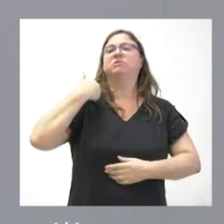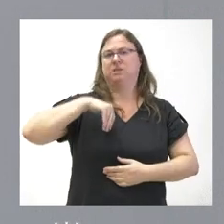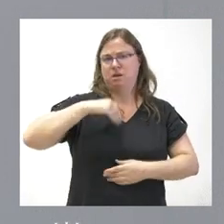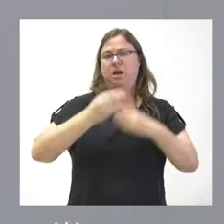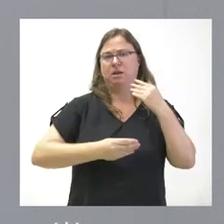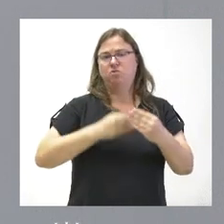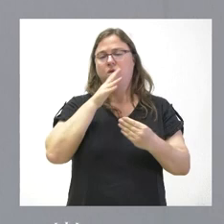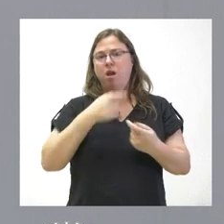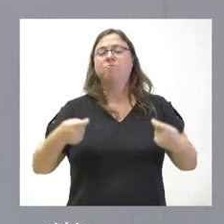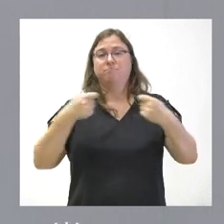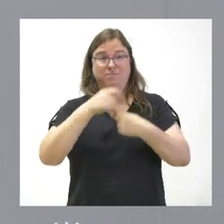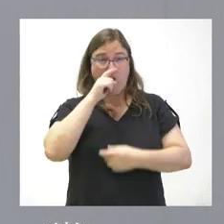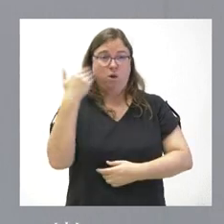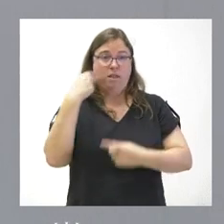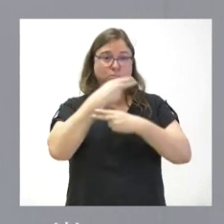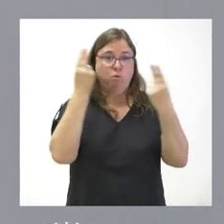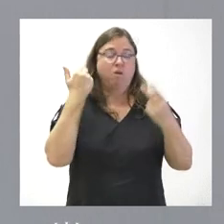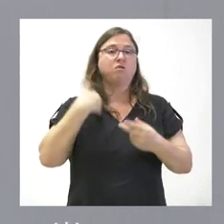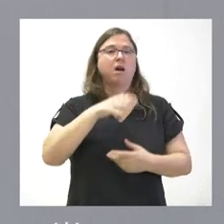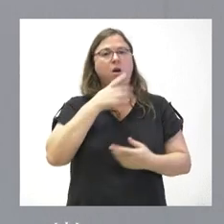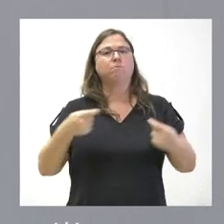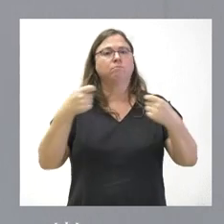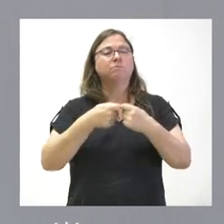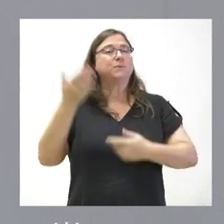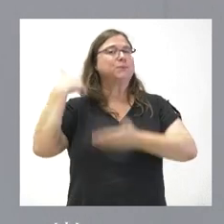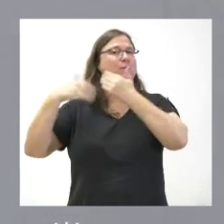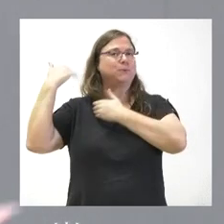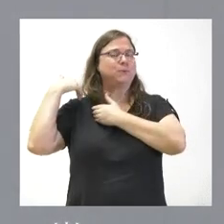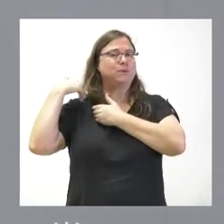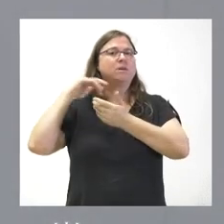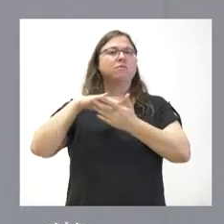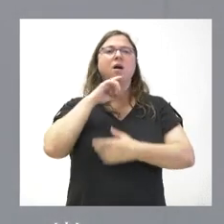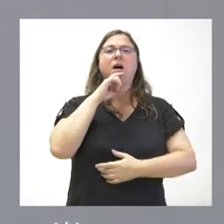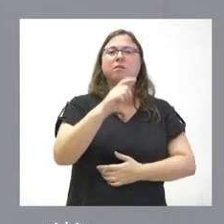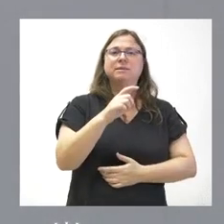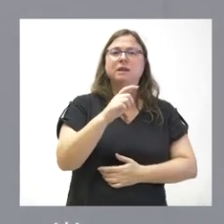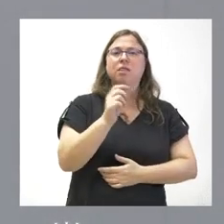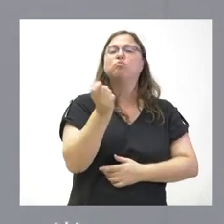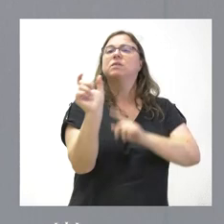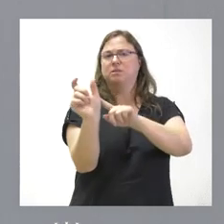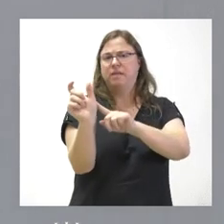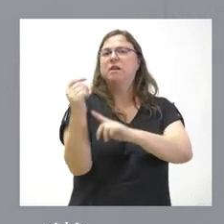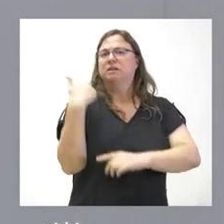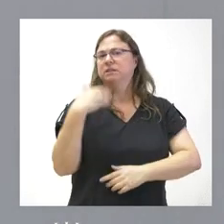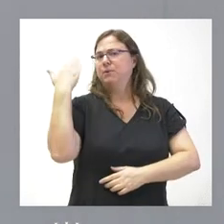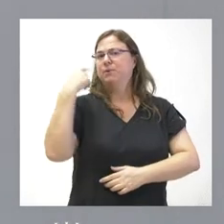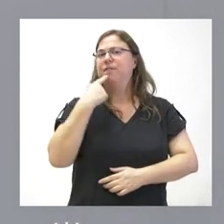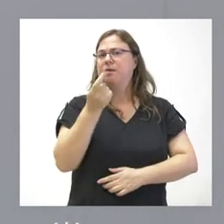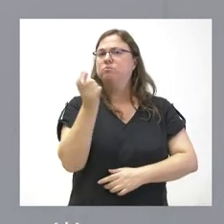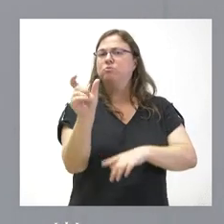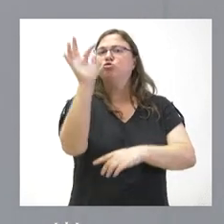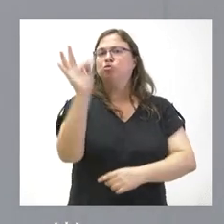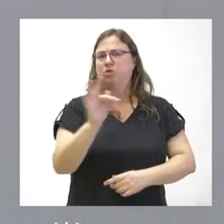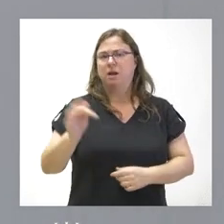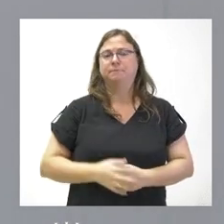ustedes recordarán para aquel caso se comunicó en su momento Cuál era el importe de la del